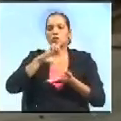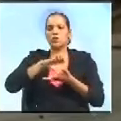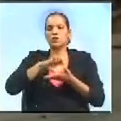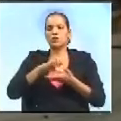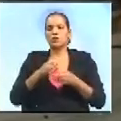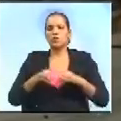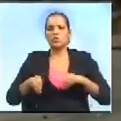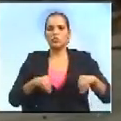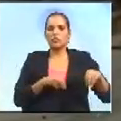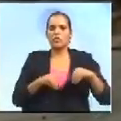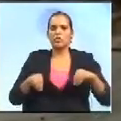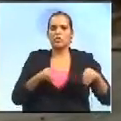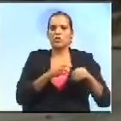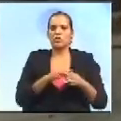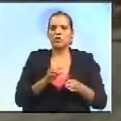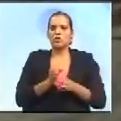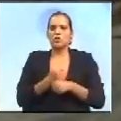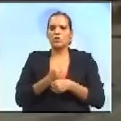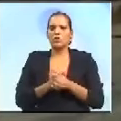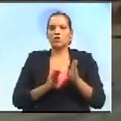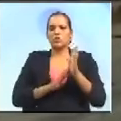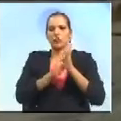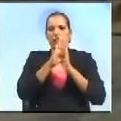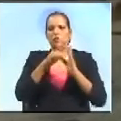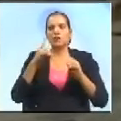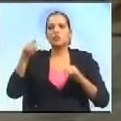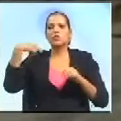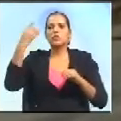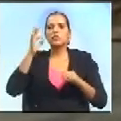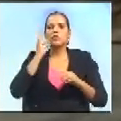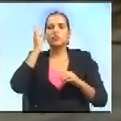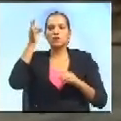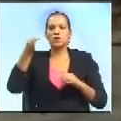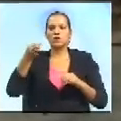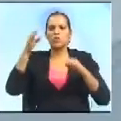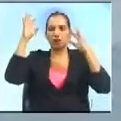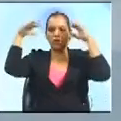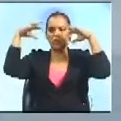las actividades que se desarrollarán para la posible presencia del